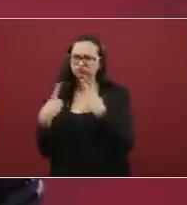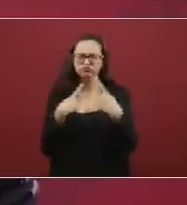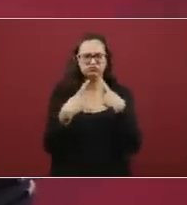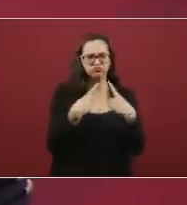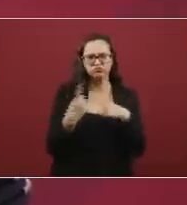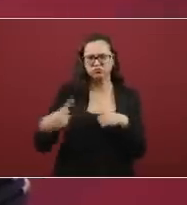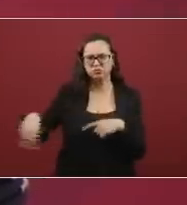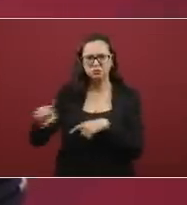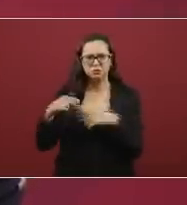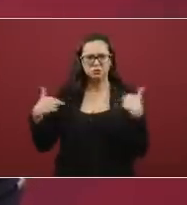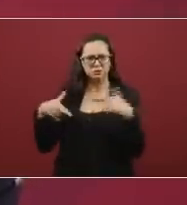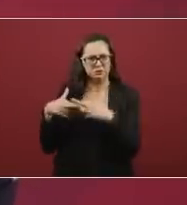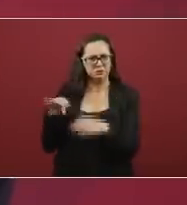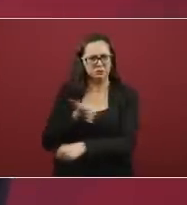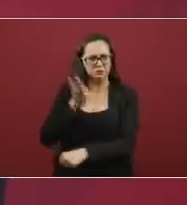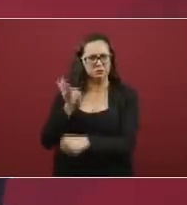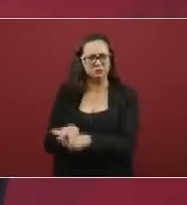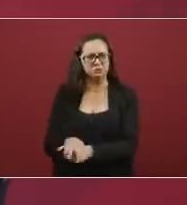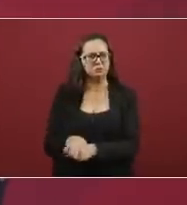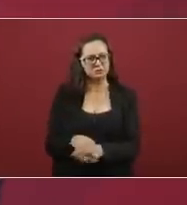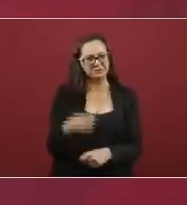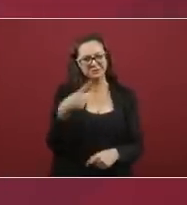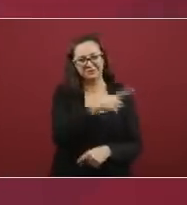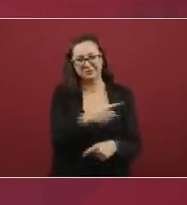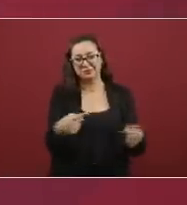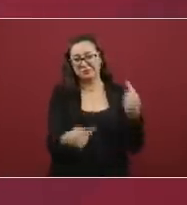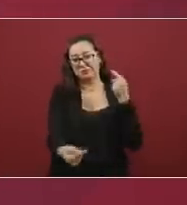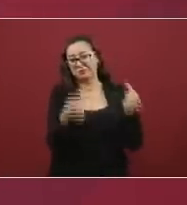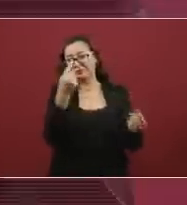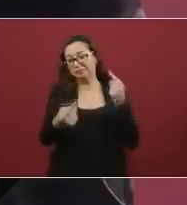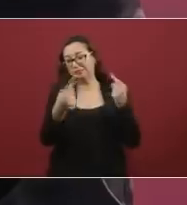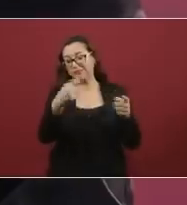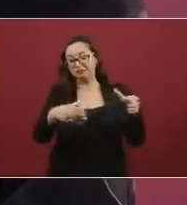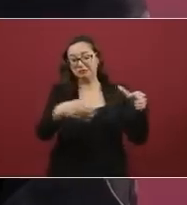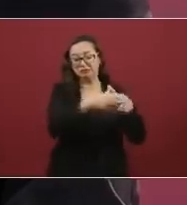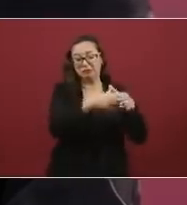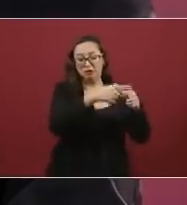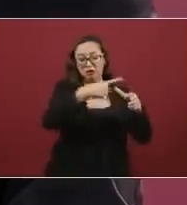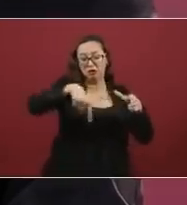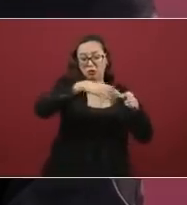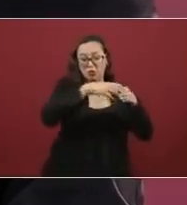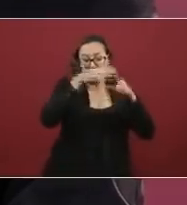eso, por los conservadores.